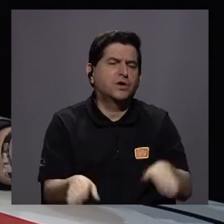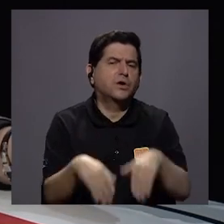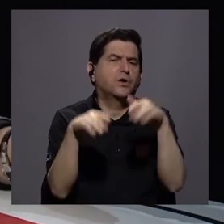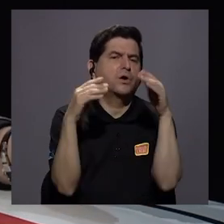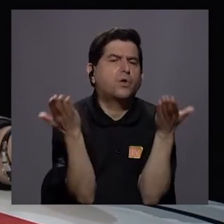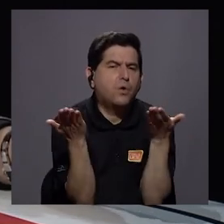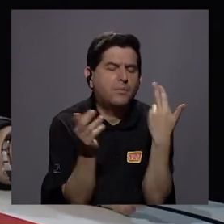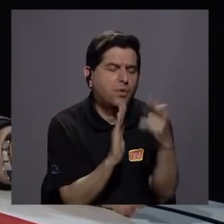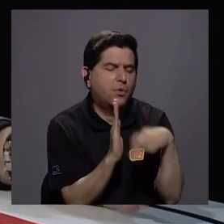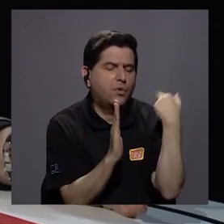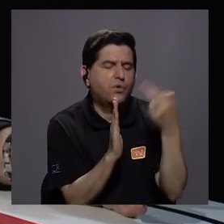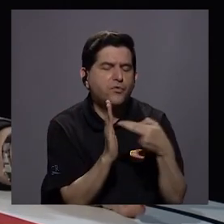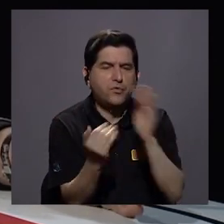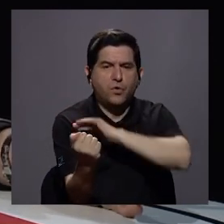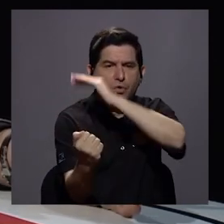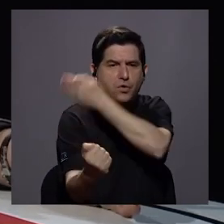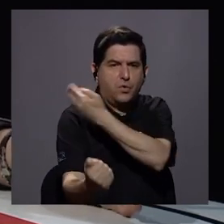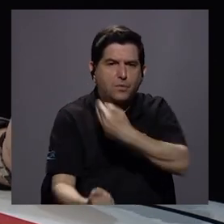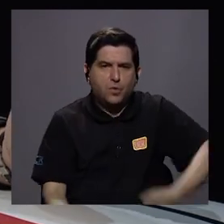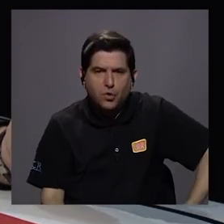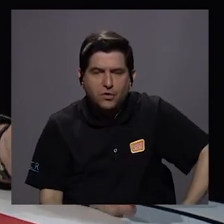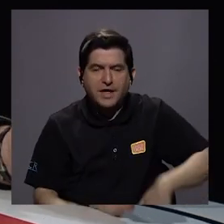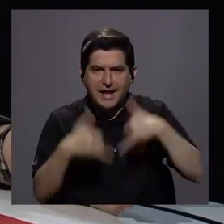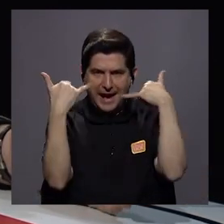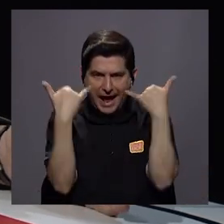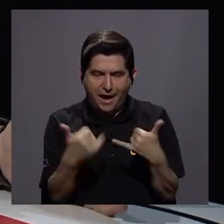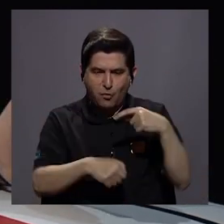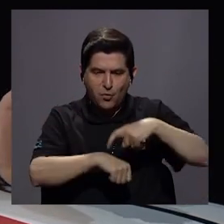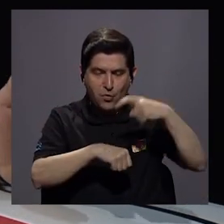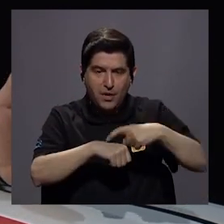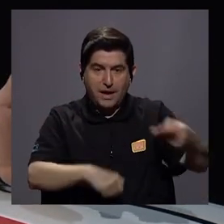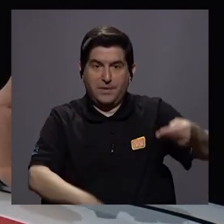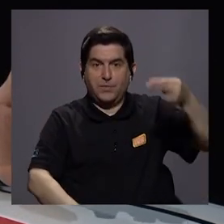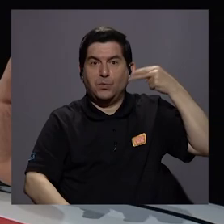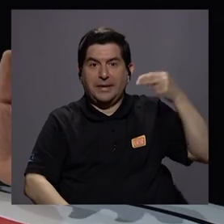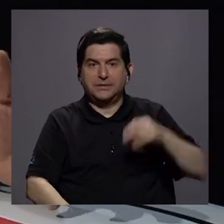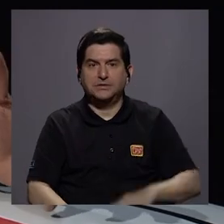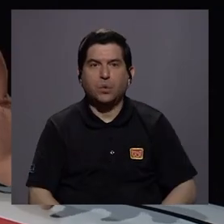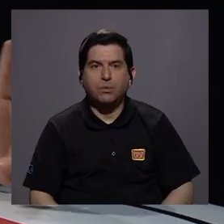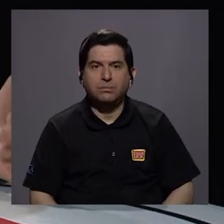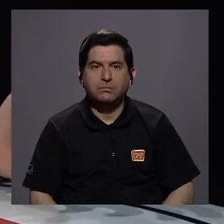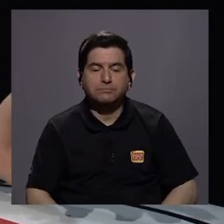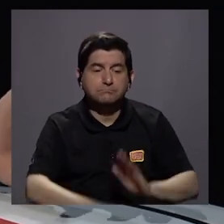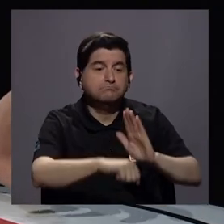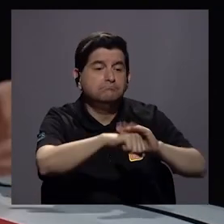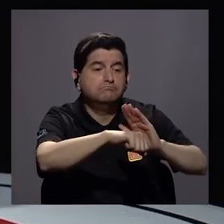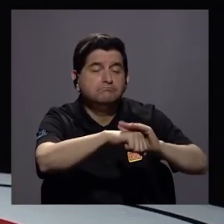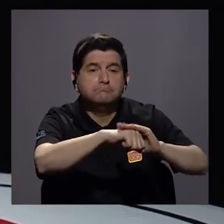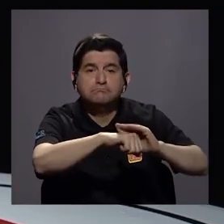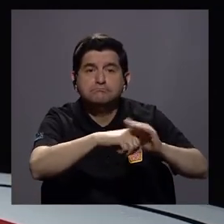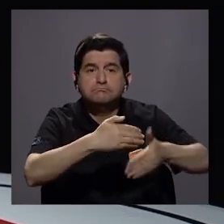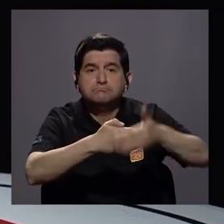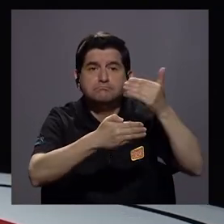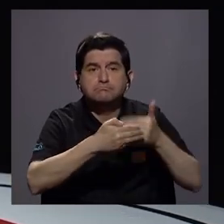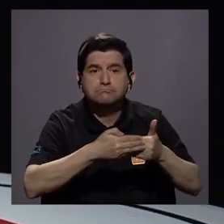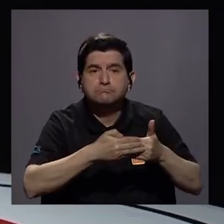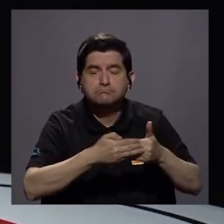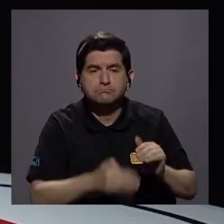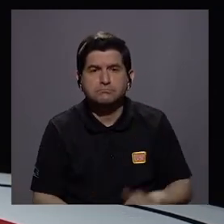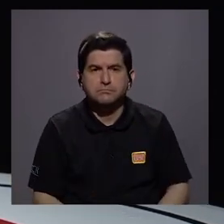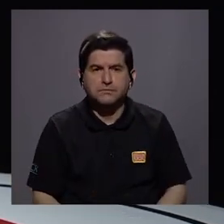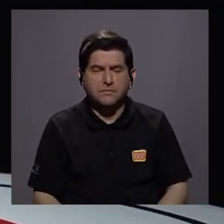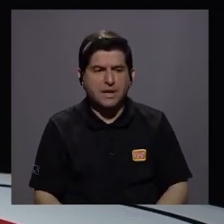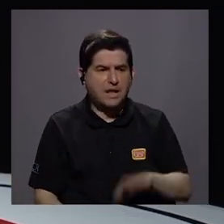entonces el papel del Ejecutivo en este momento histórico donde le permitió